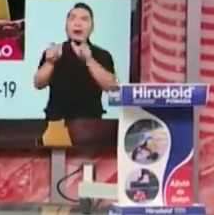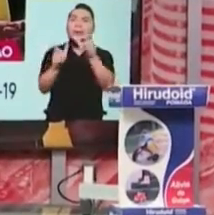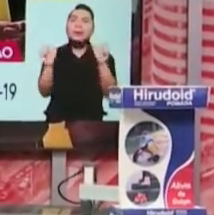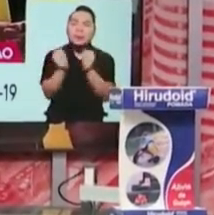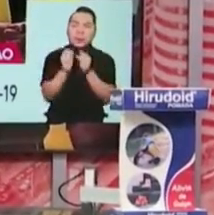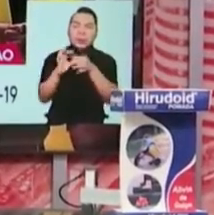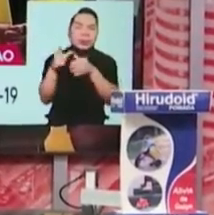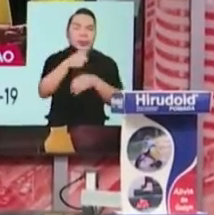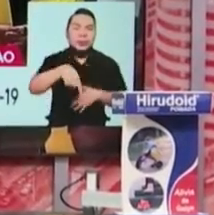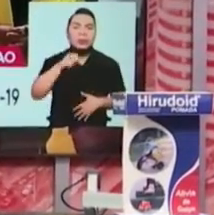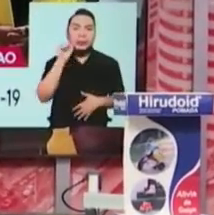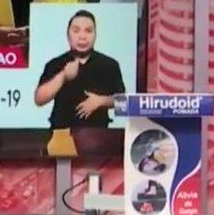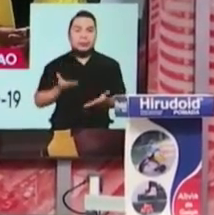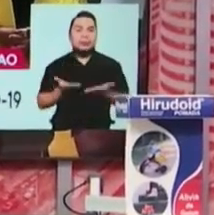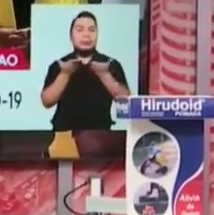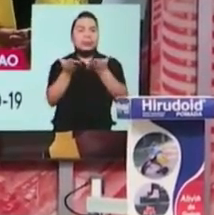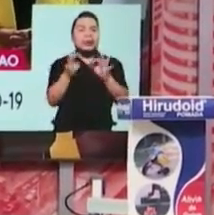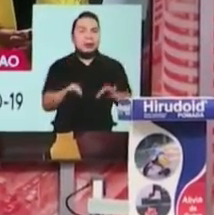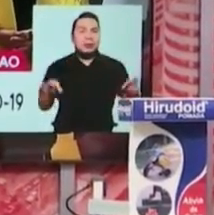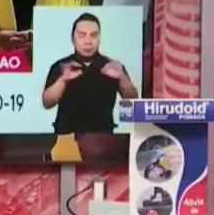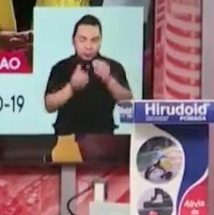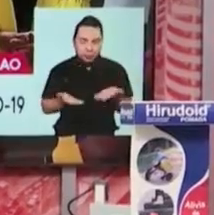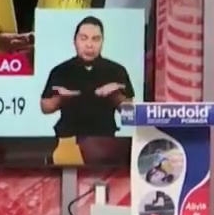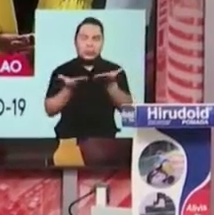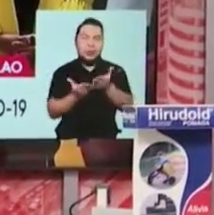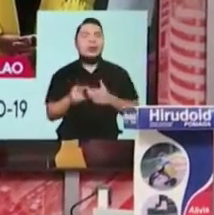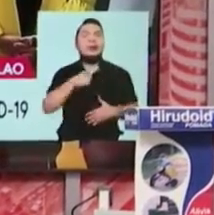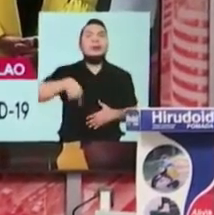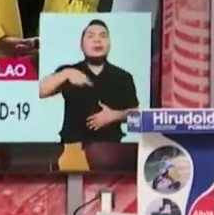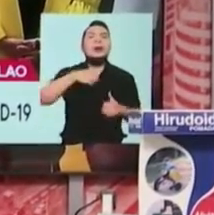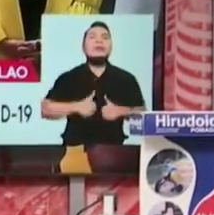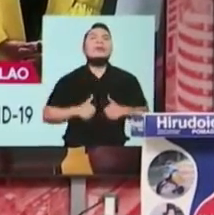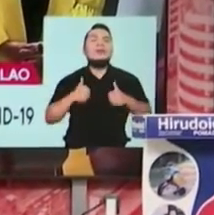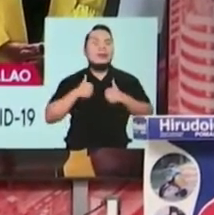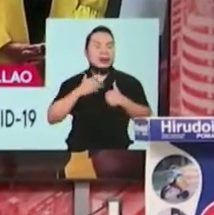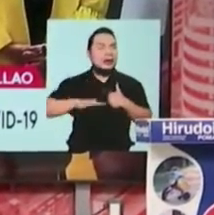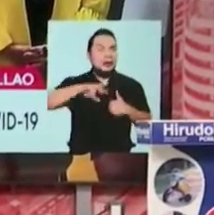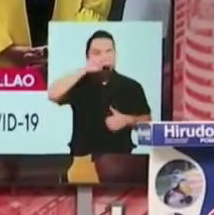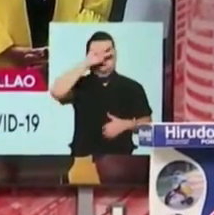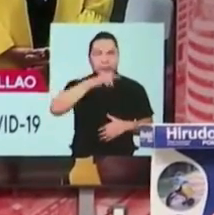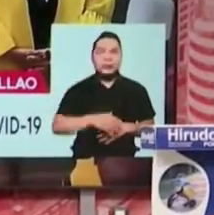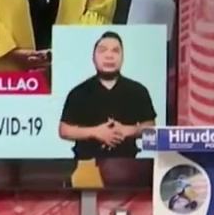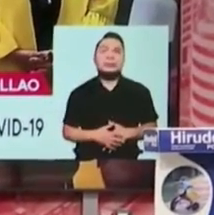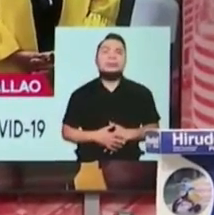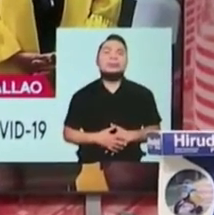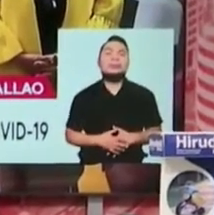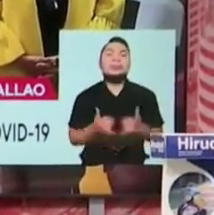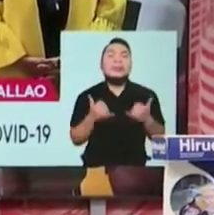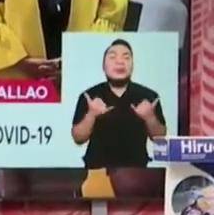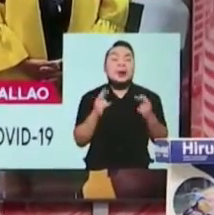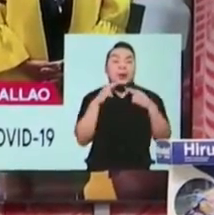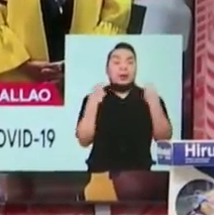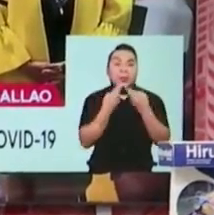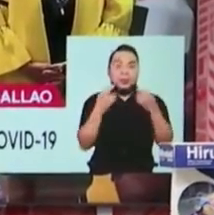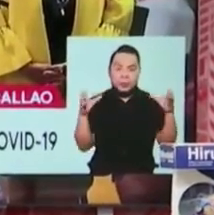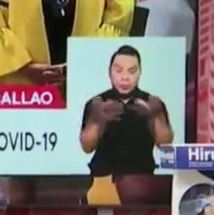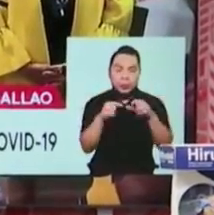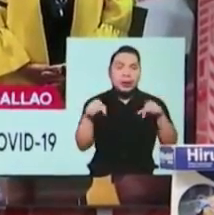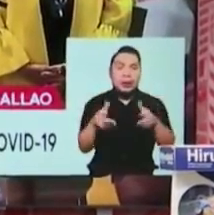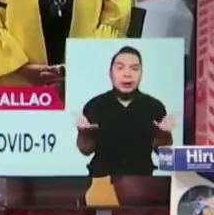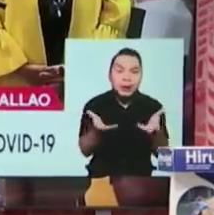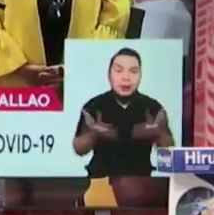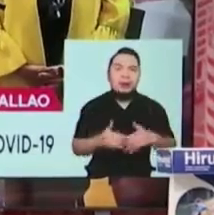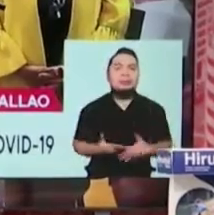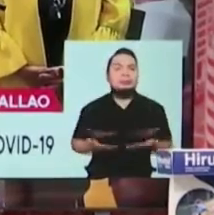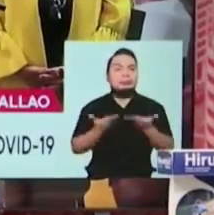A ver, para comenzar hubiera sido que recuerde a la gente lo siguiente. cuando uno trae a un niño al mundo tiene una